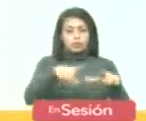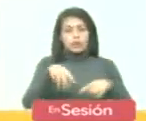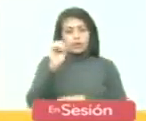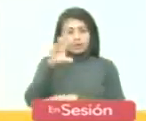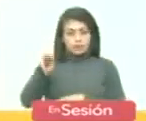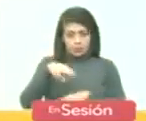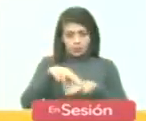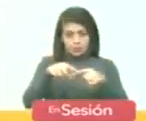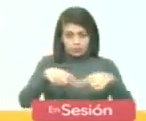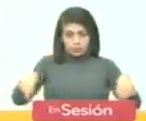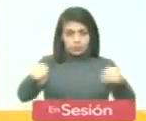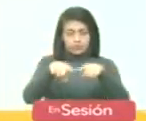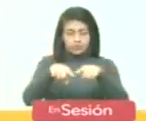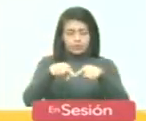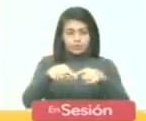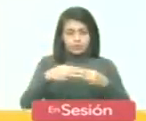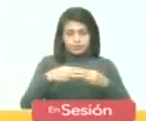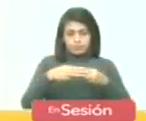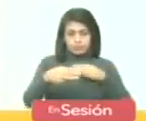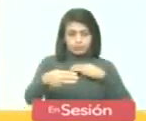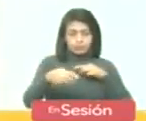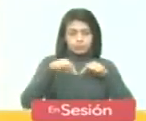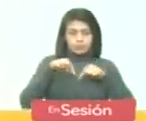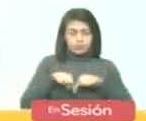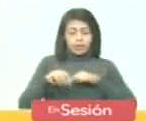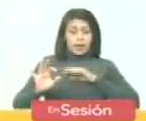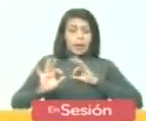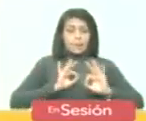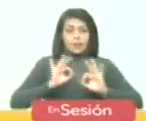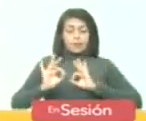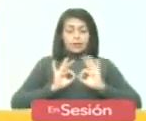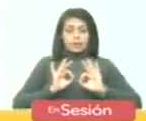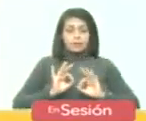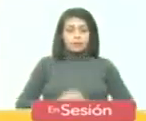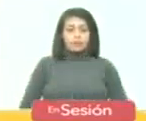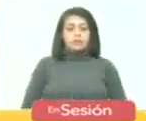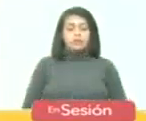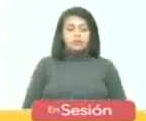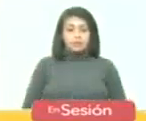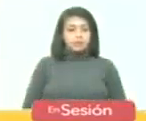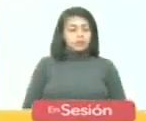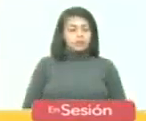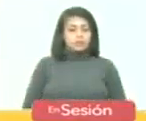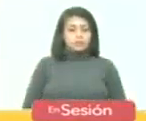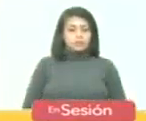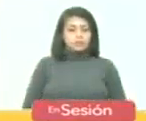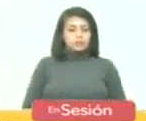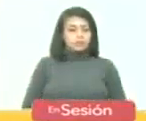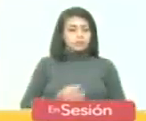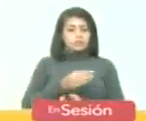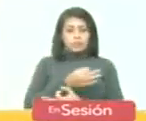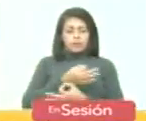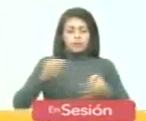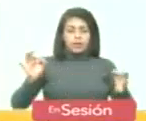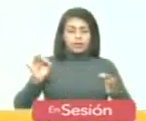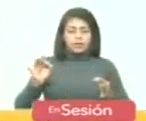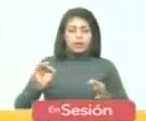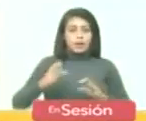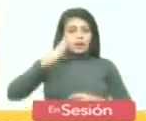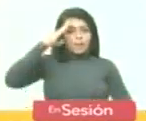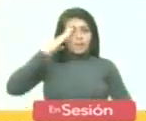Asamblea Nacional. Se estaba preparando una extraordinaria parada militar con